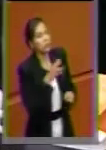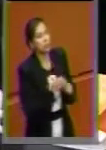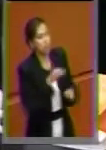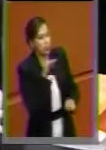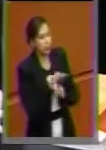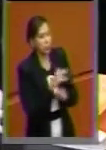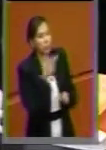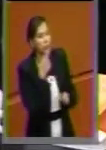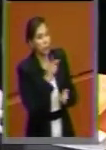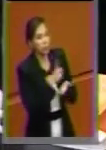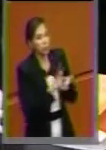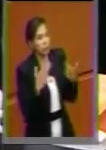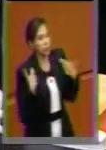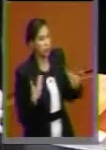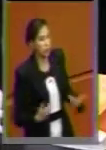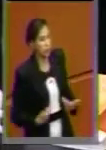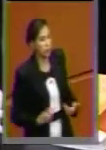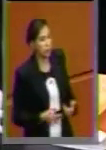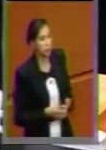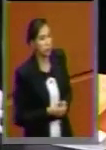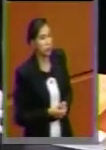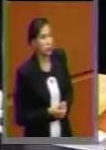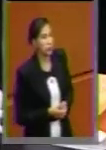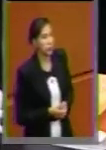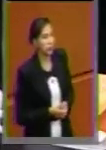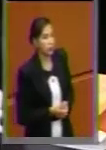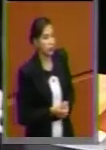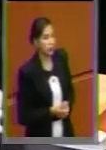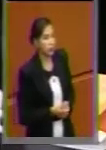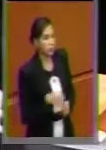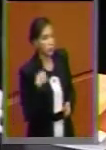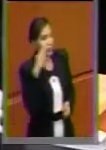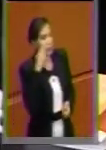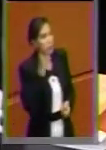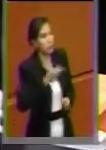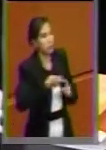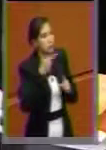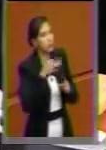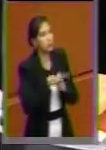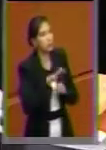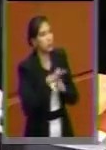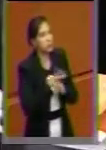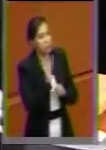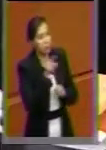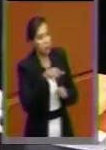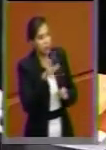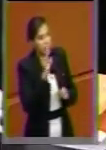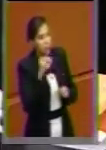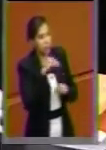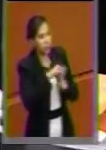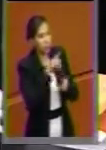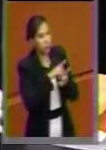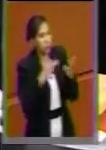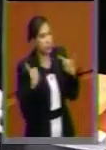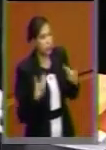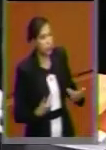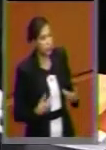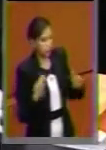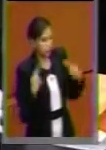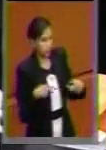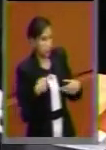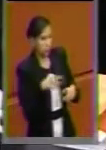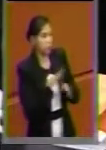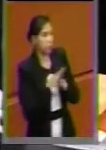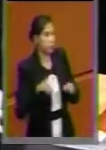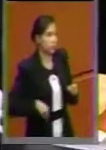protege los derechos humanos pero mi pregunta es están estudiando los derechos humanos del imputado